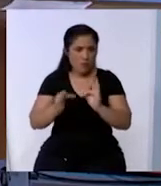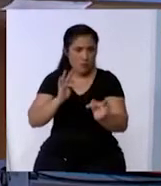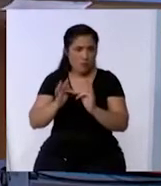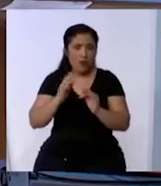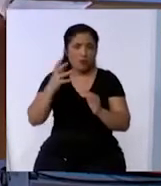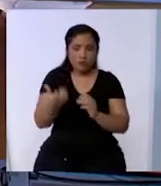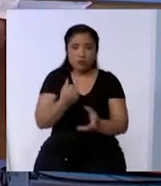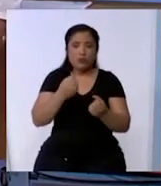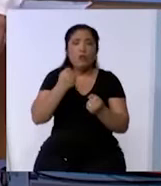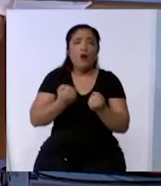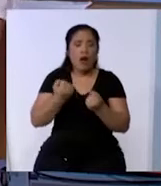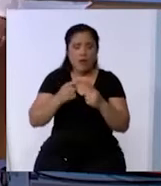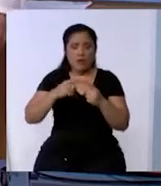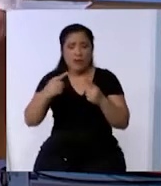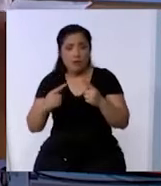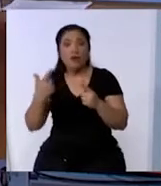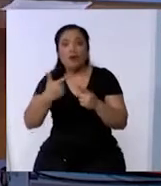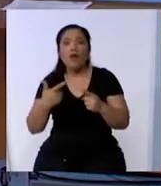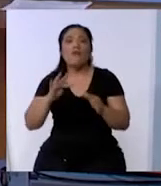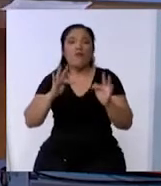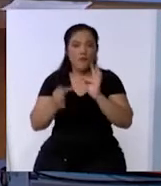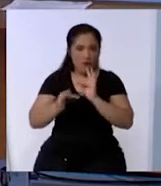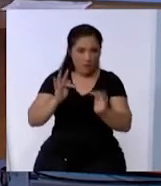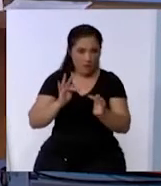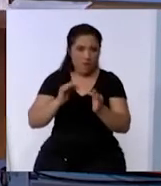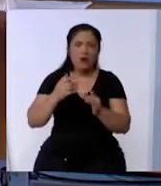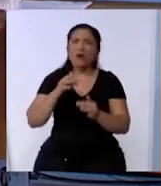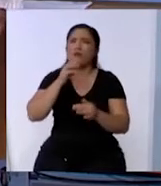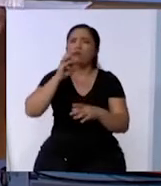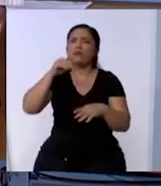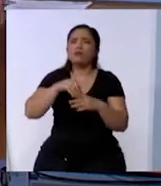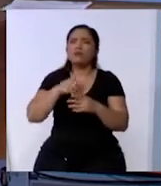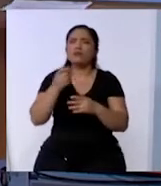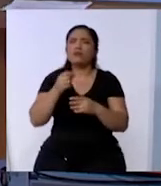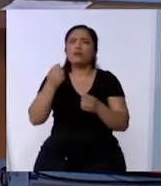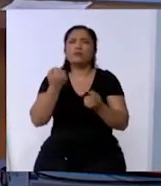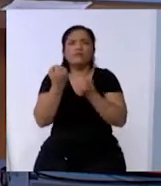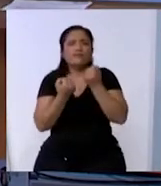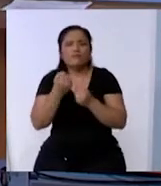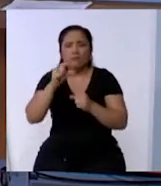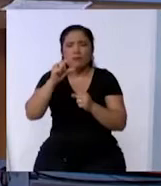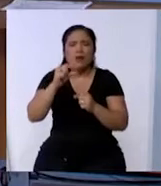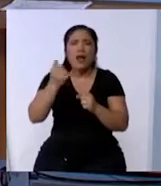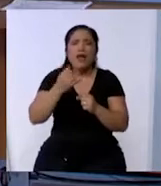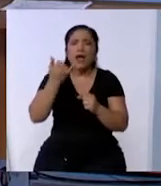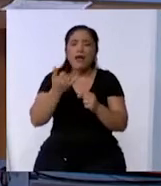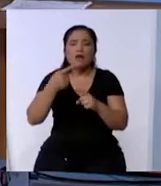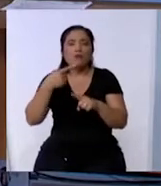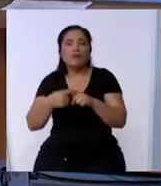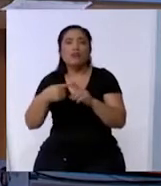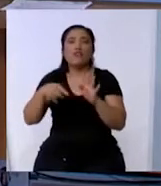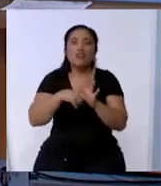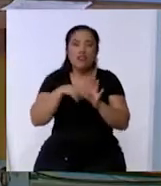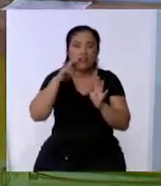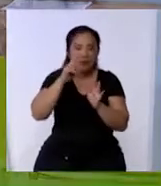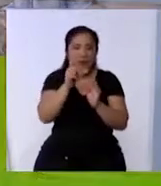de la carga negativa de los electrones. En las baterías, en las pilas, nosotros solemos ver, dice carga positiva, dice carga negativa, ¿verdad? Y que eso hay que ir